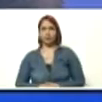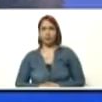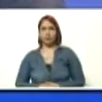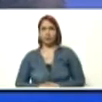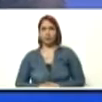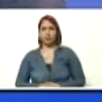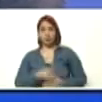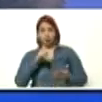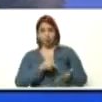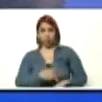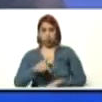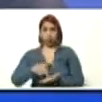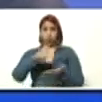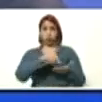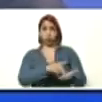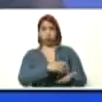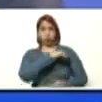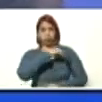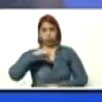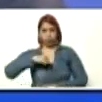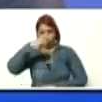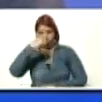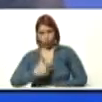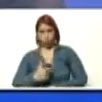para participar personalmente